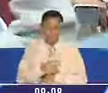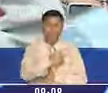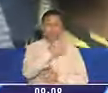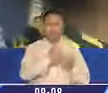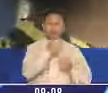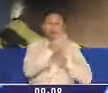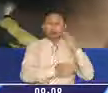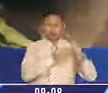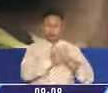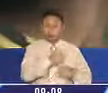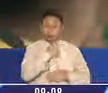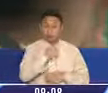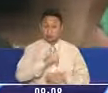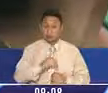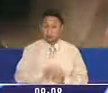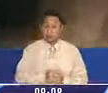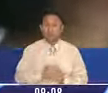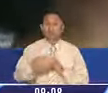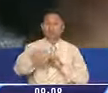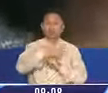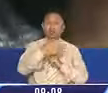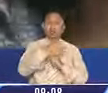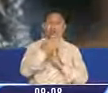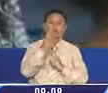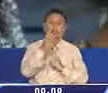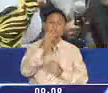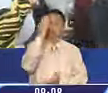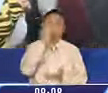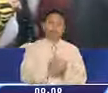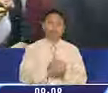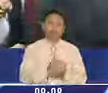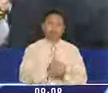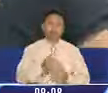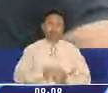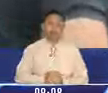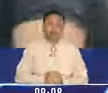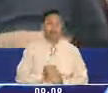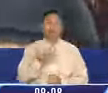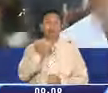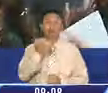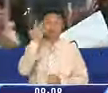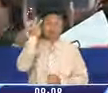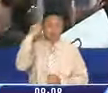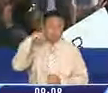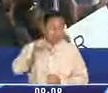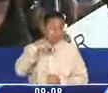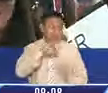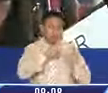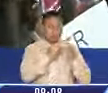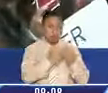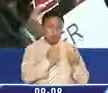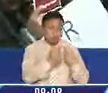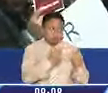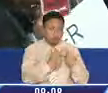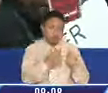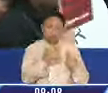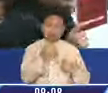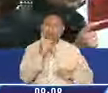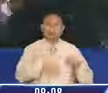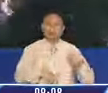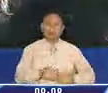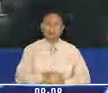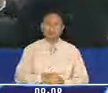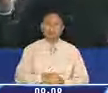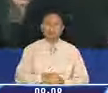mundial, aseguran que el internet se ha bloqueado en esa nación y que son más de 15 días que no han podido comunicarse con sus